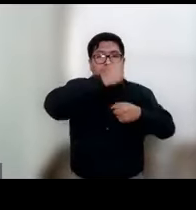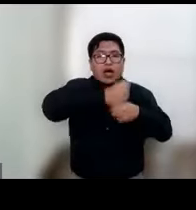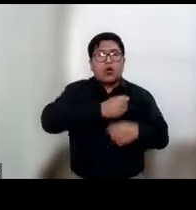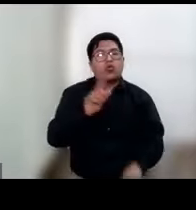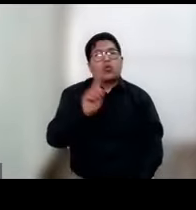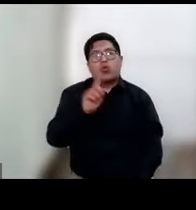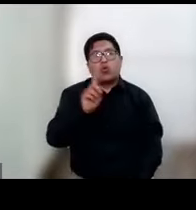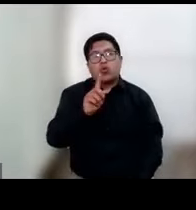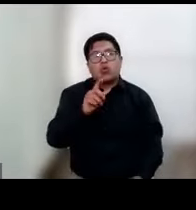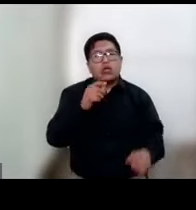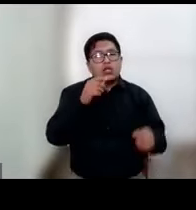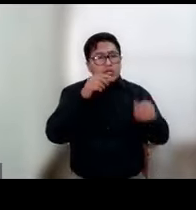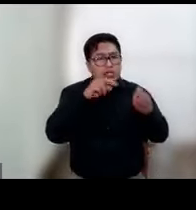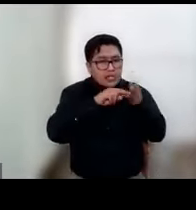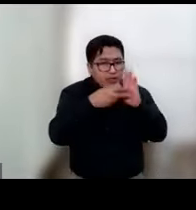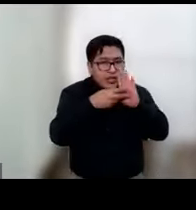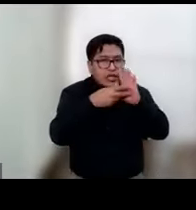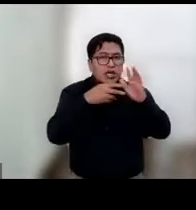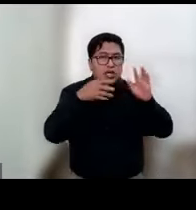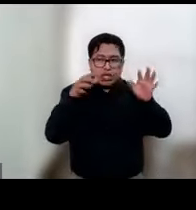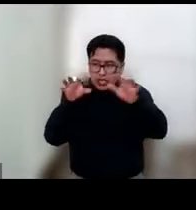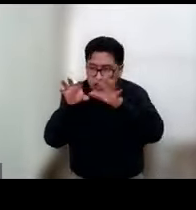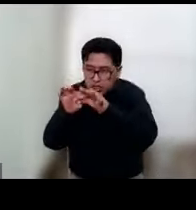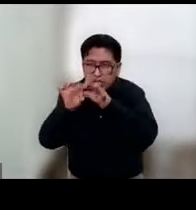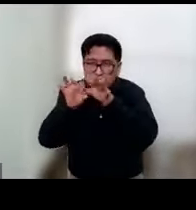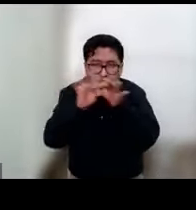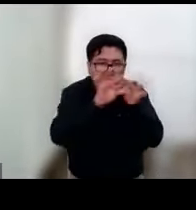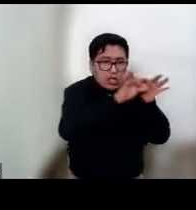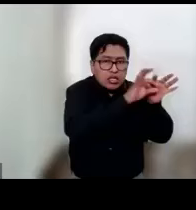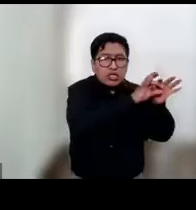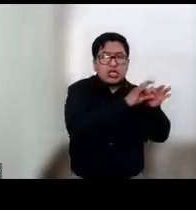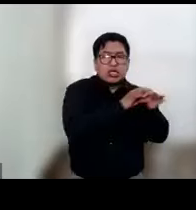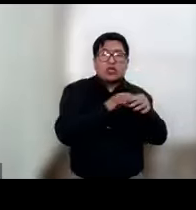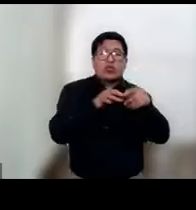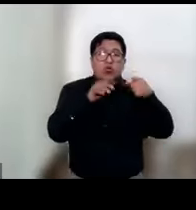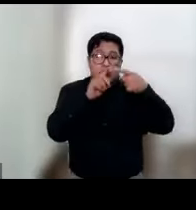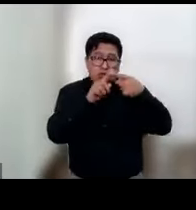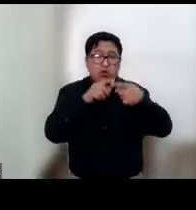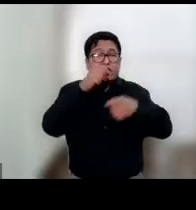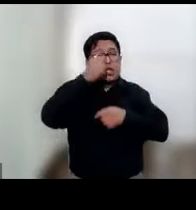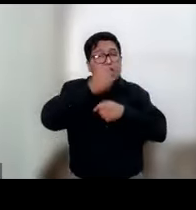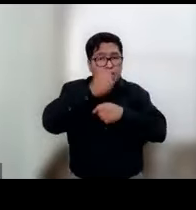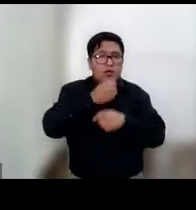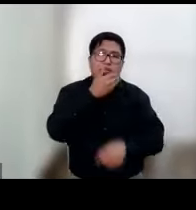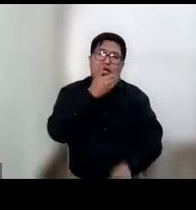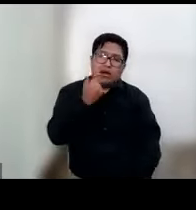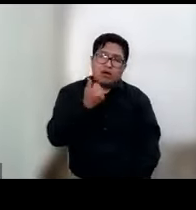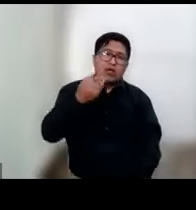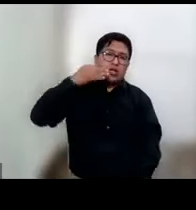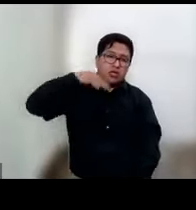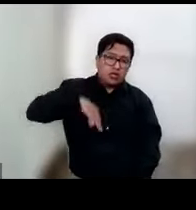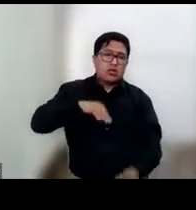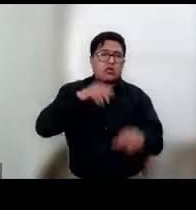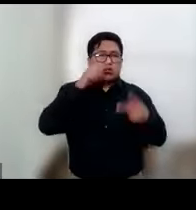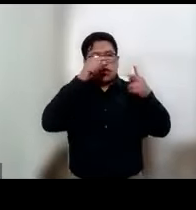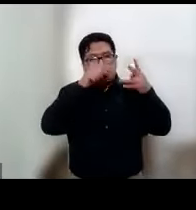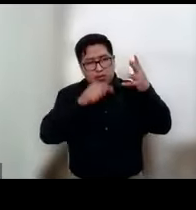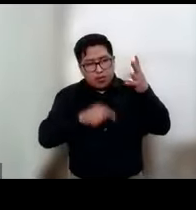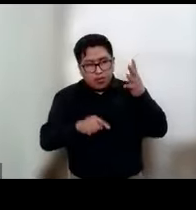integral si eso no lo vemos como que hay que generar empleo empleo digno con mejores salarios etcétera etcétera